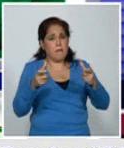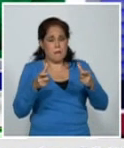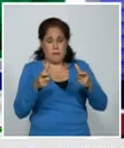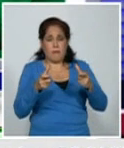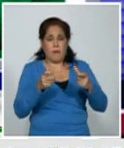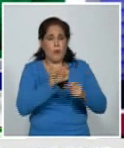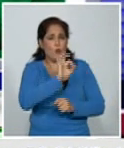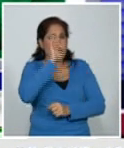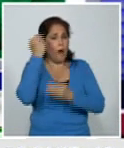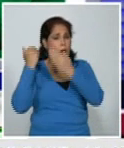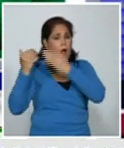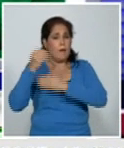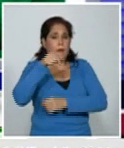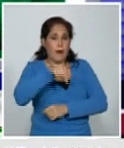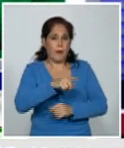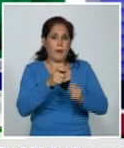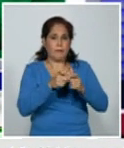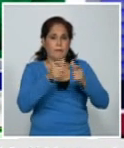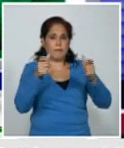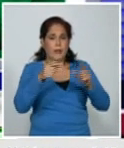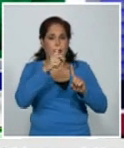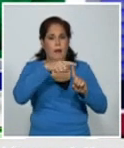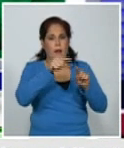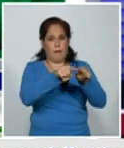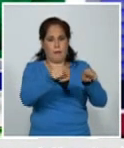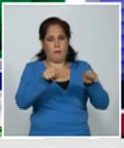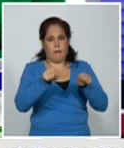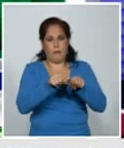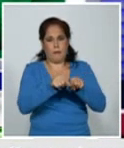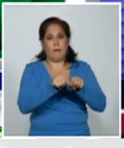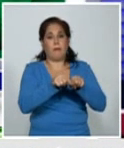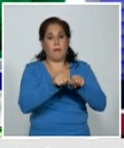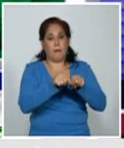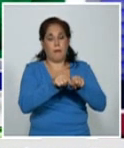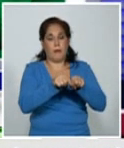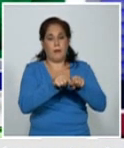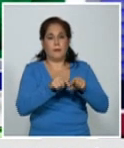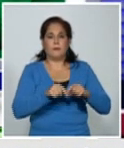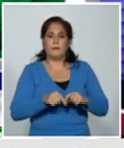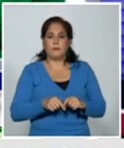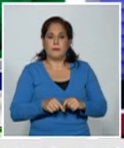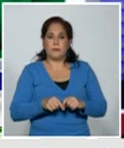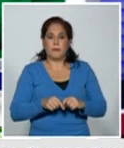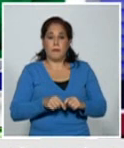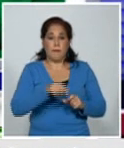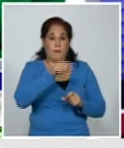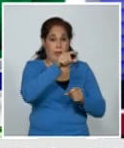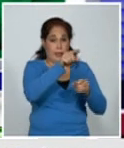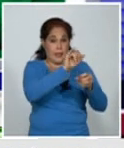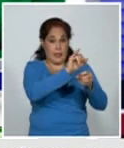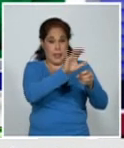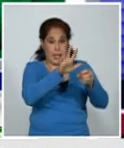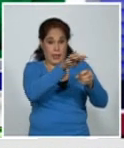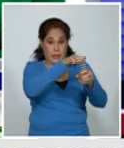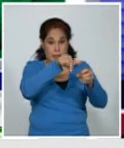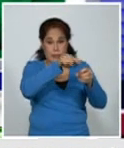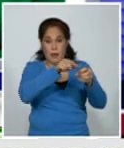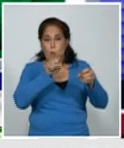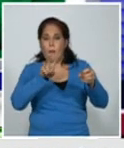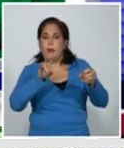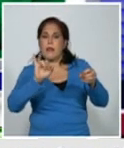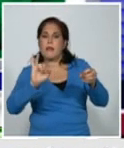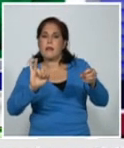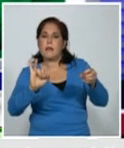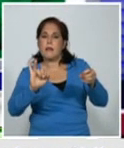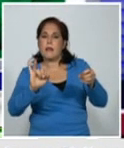extremadamente elevada. Y todavía lo que tiene mucho valor es que de los 65, 27 están